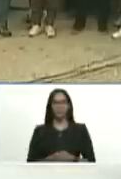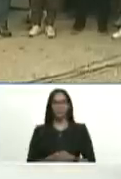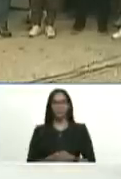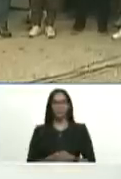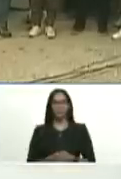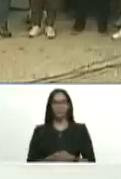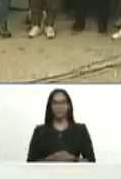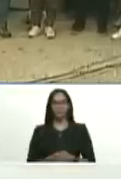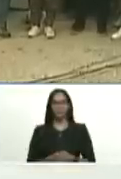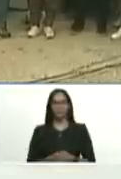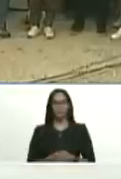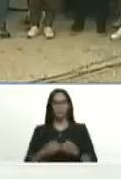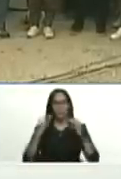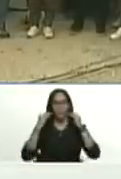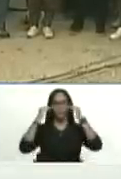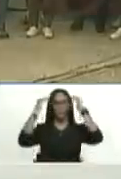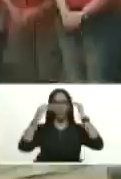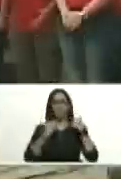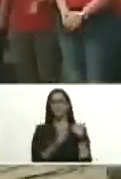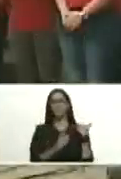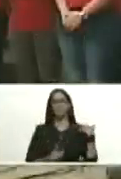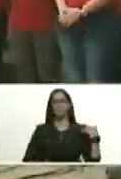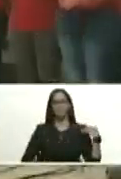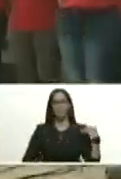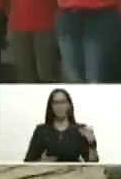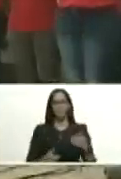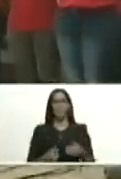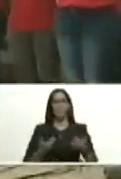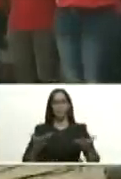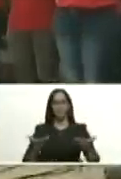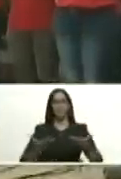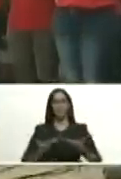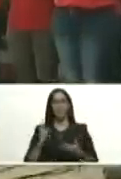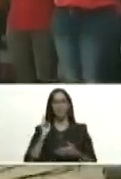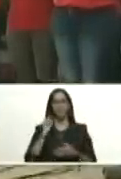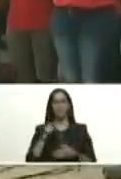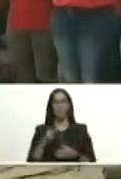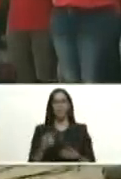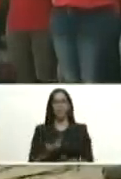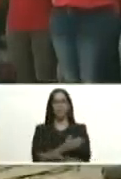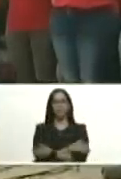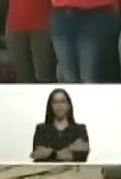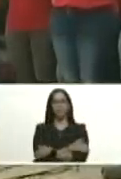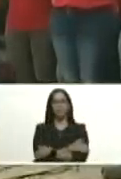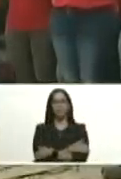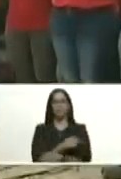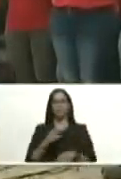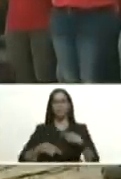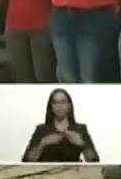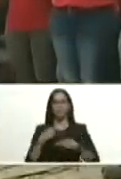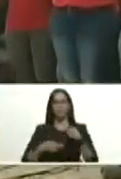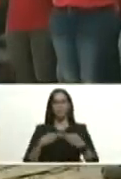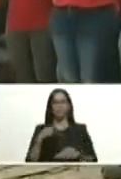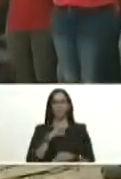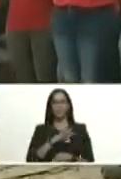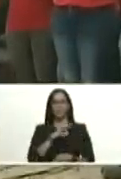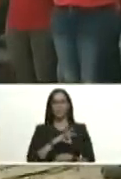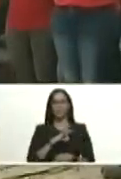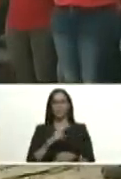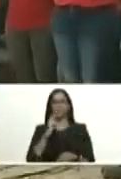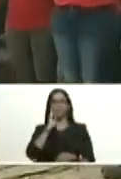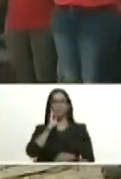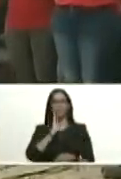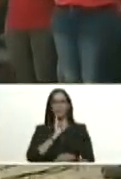Mi comandante presidente, reciba usted un caluroso revolucionario socialista